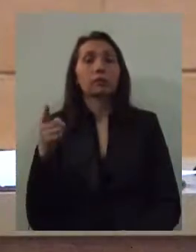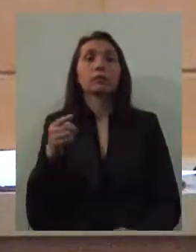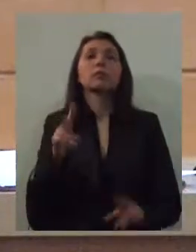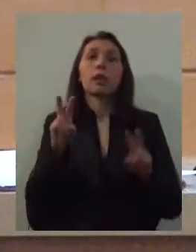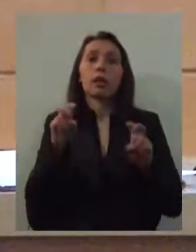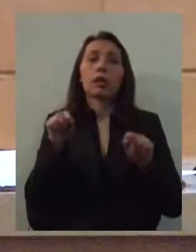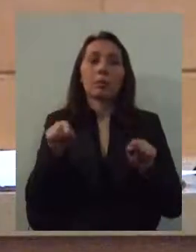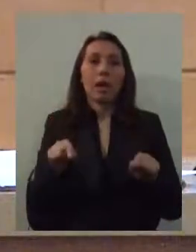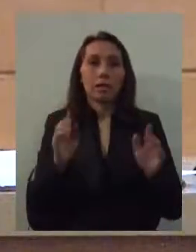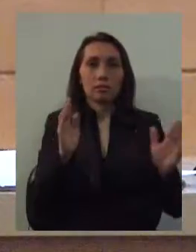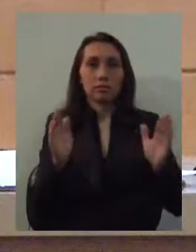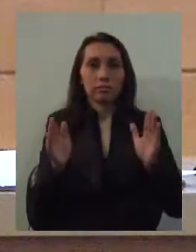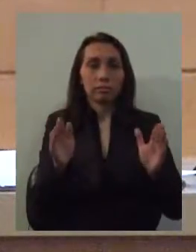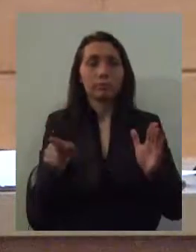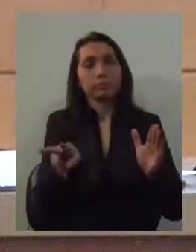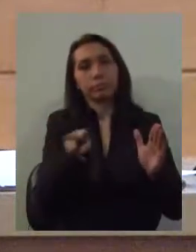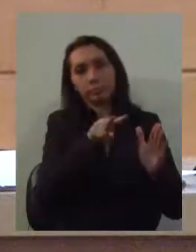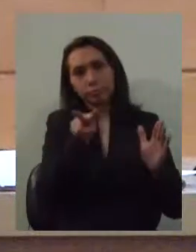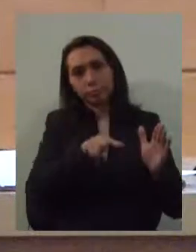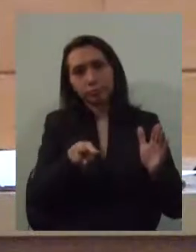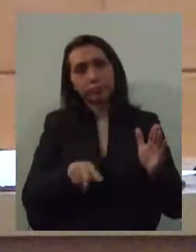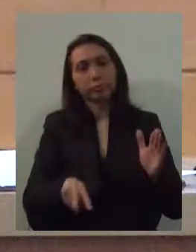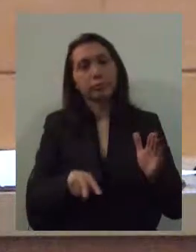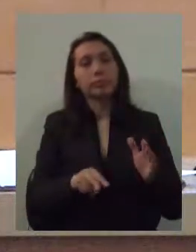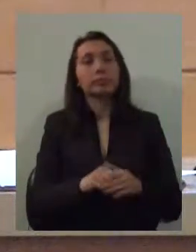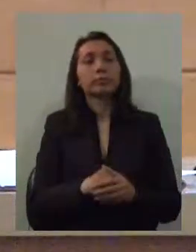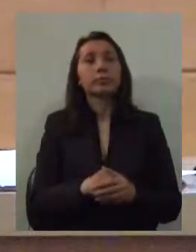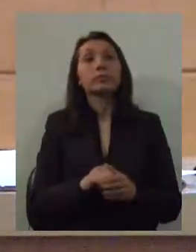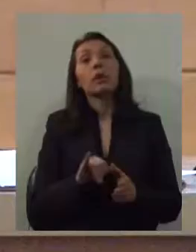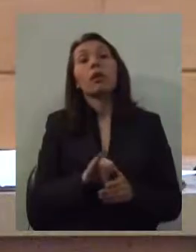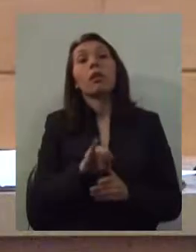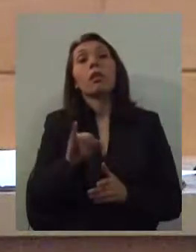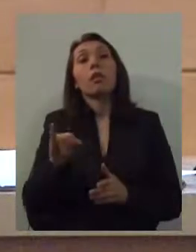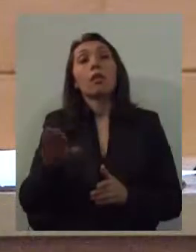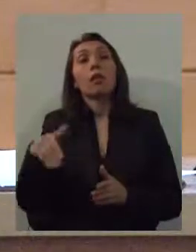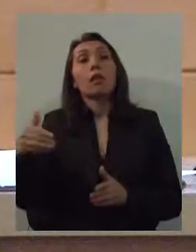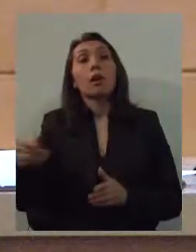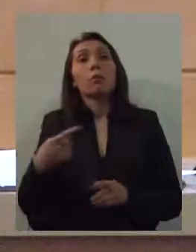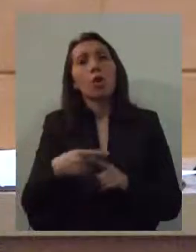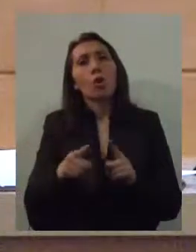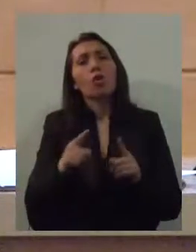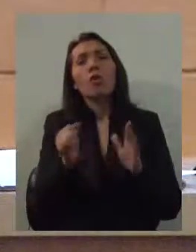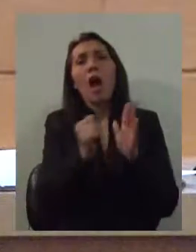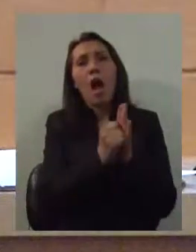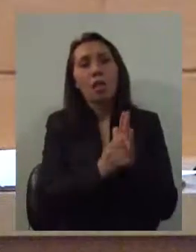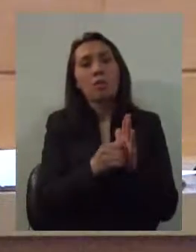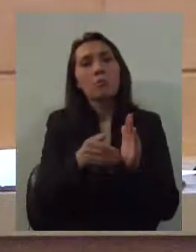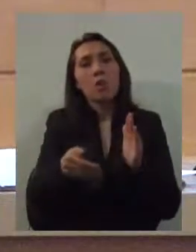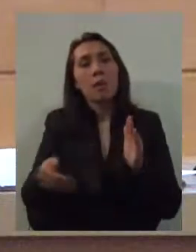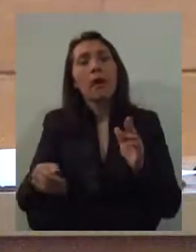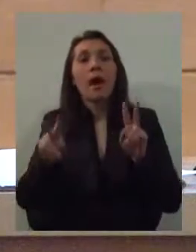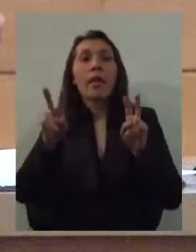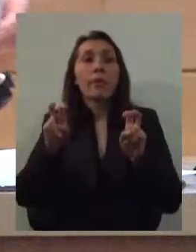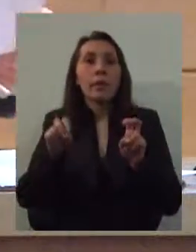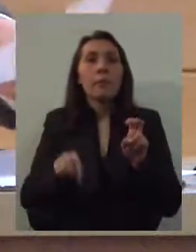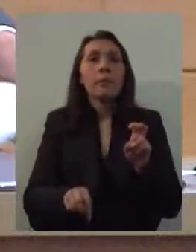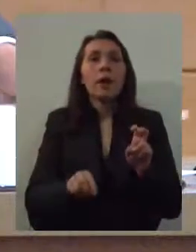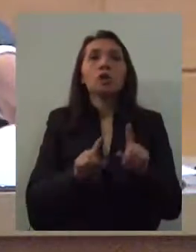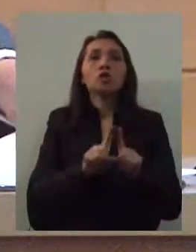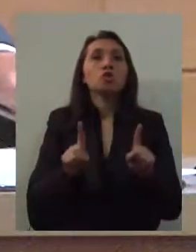la materia, en materia contenciosa. Y luego se refieren otro par de artículos a las materias